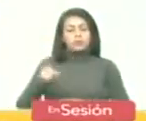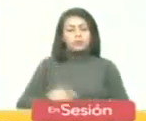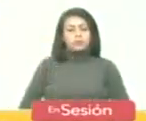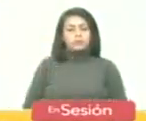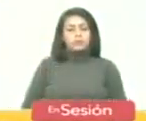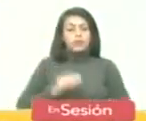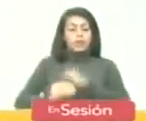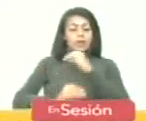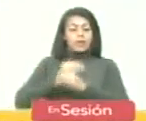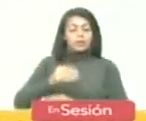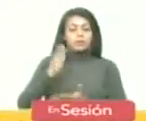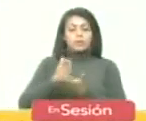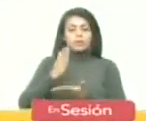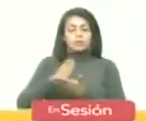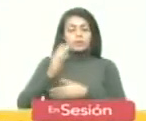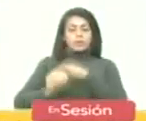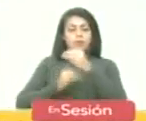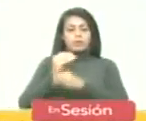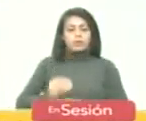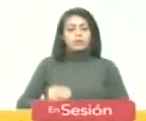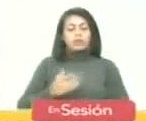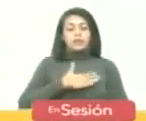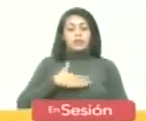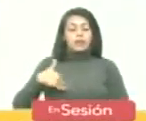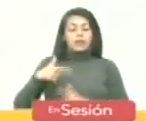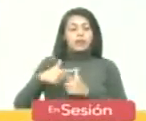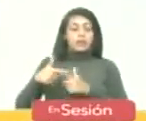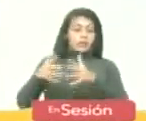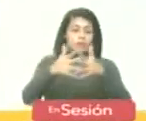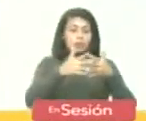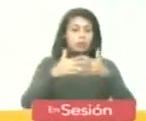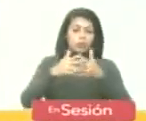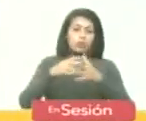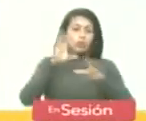un hecho que siempre hacen los imperios para acabar